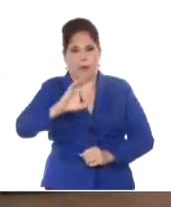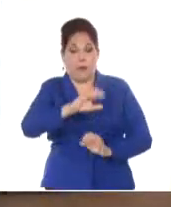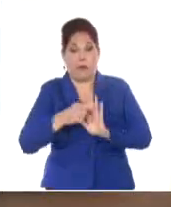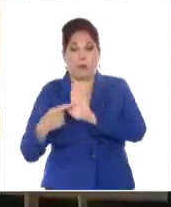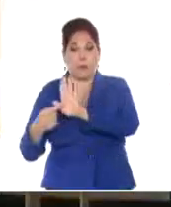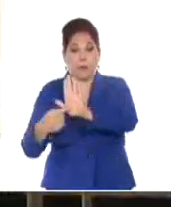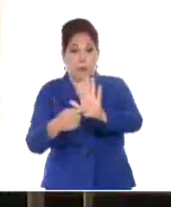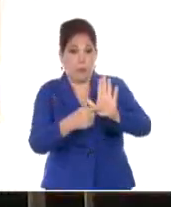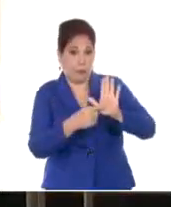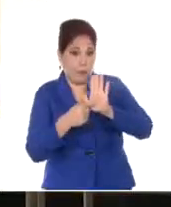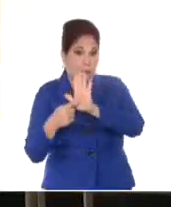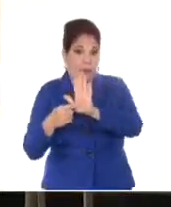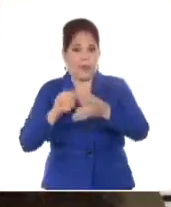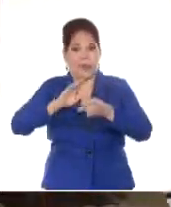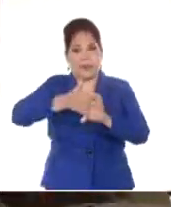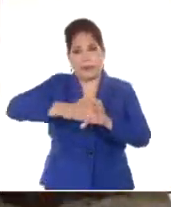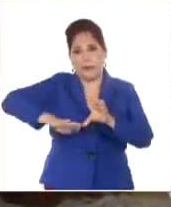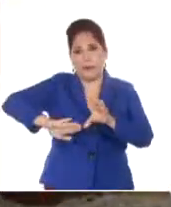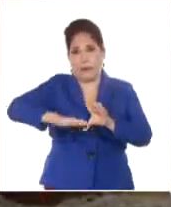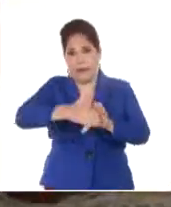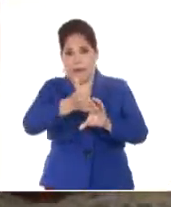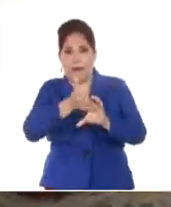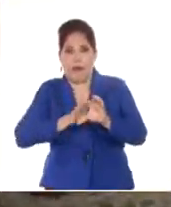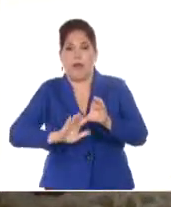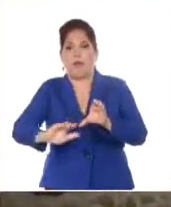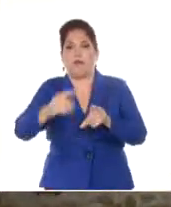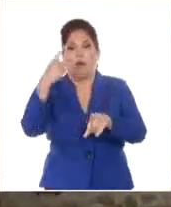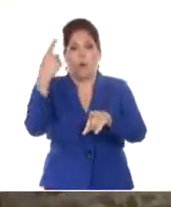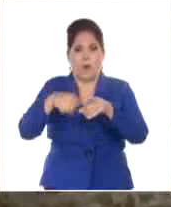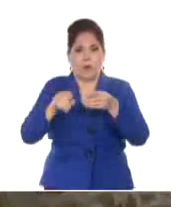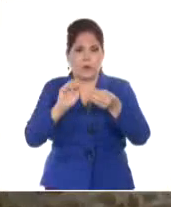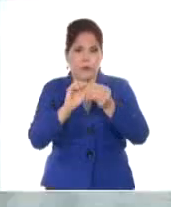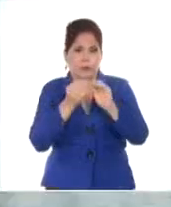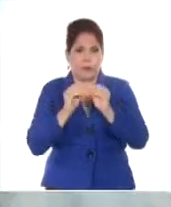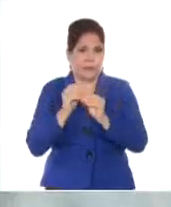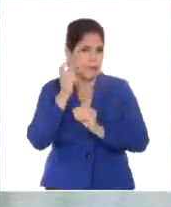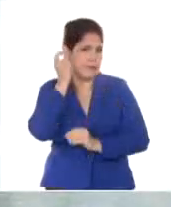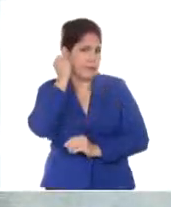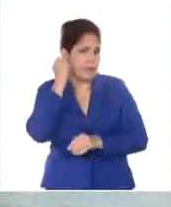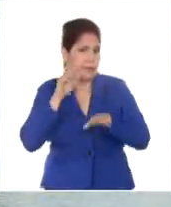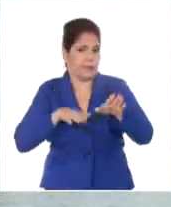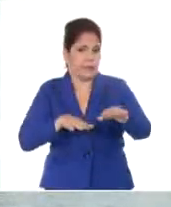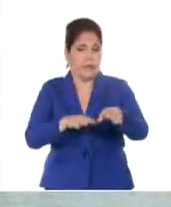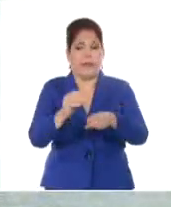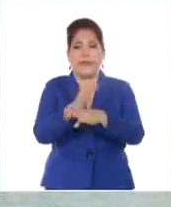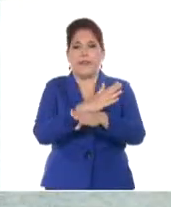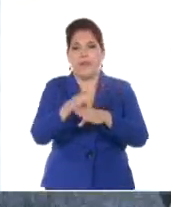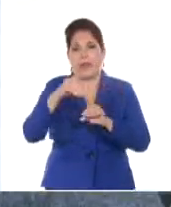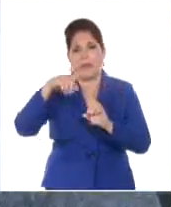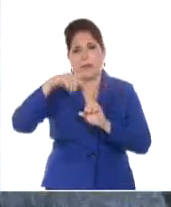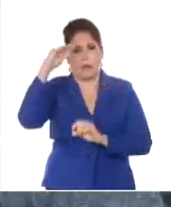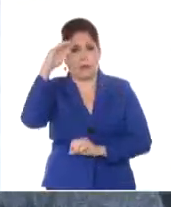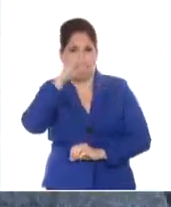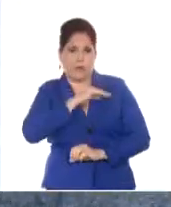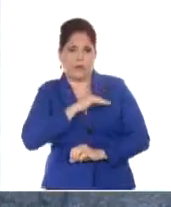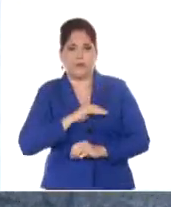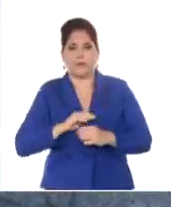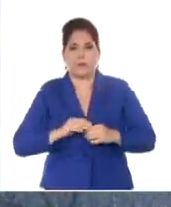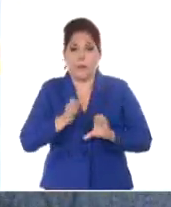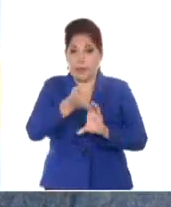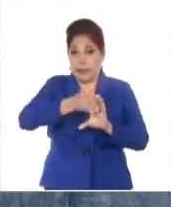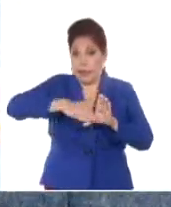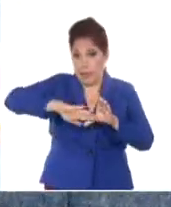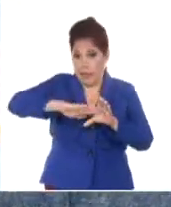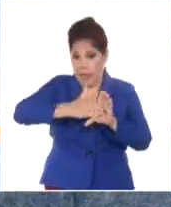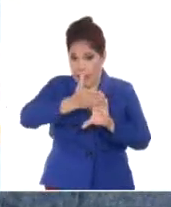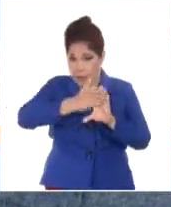integrada por piezas de cerámica, orfebrería, miscelánea, textil, diversidad de técnicas y estilos. Esta cerámica, que